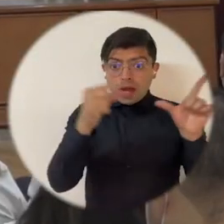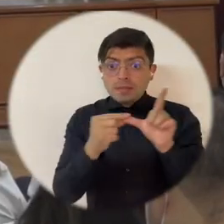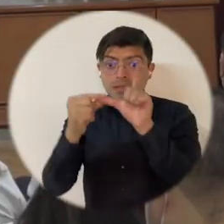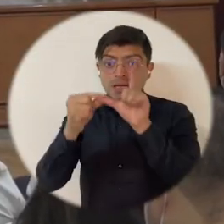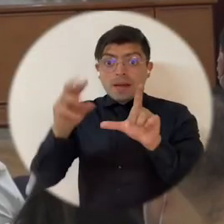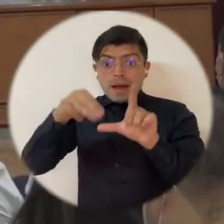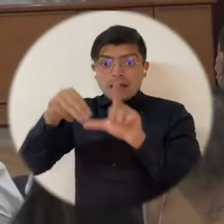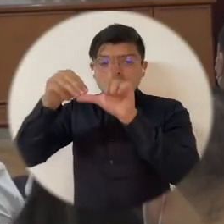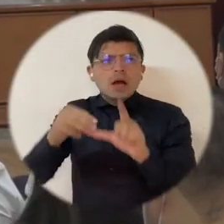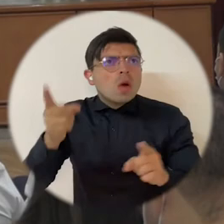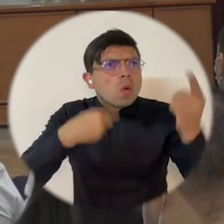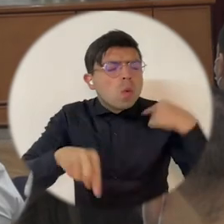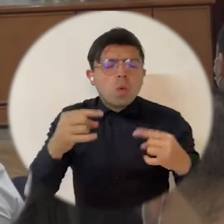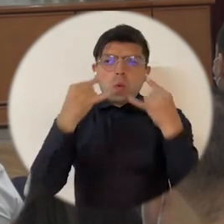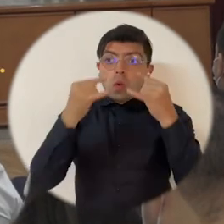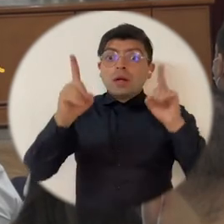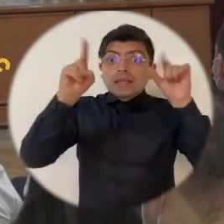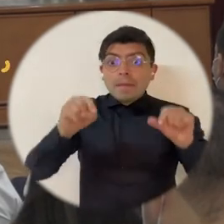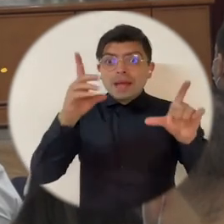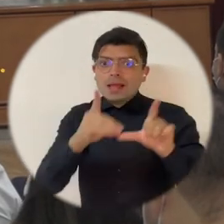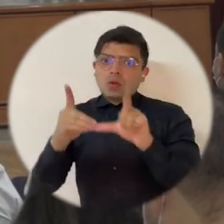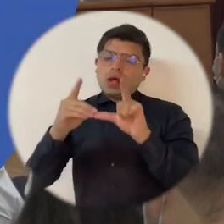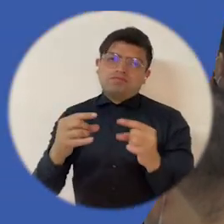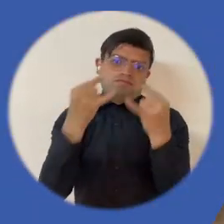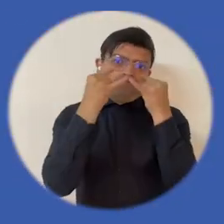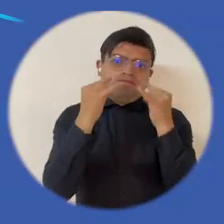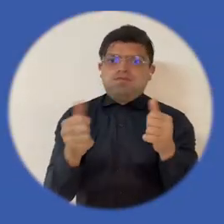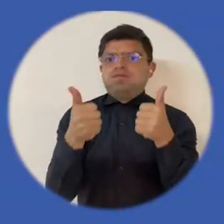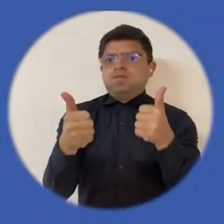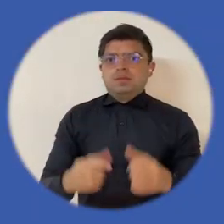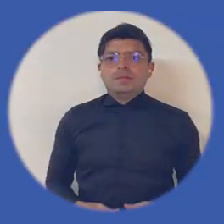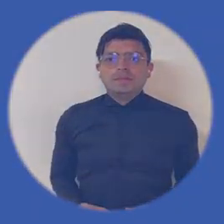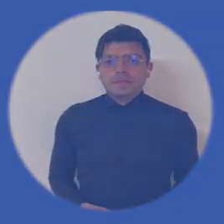las especialidades y las maestrías, junto con los doctorados.